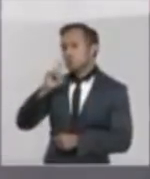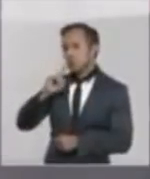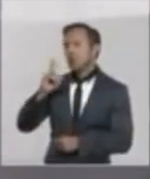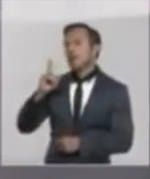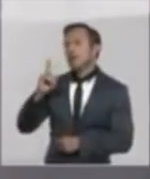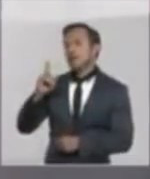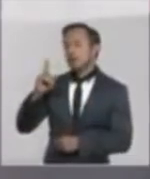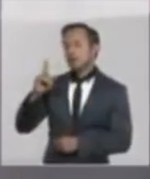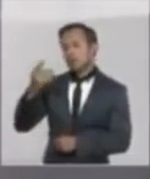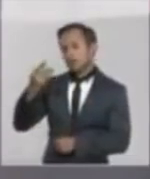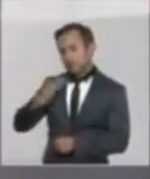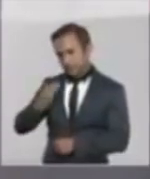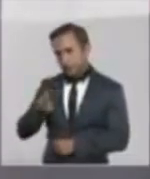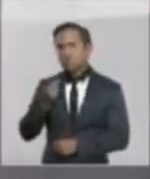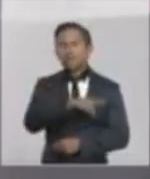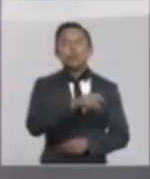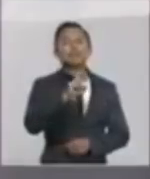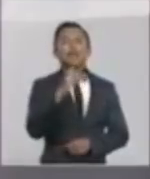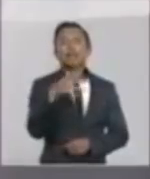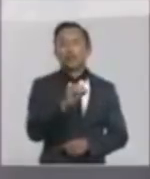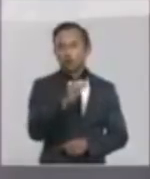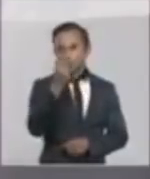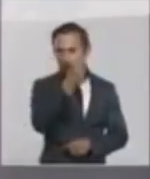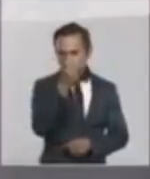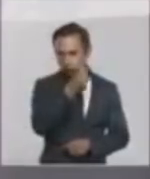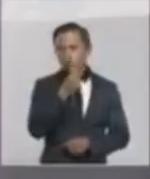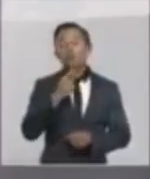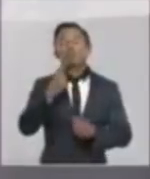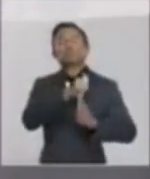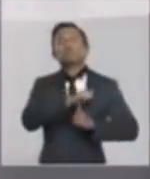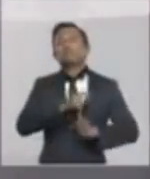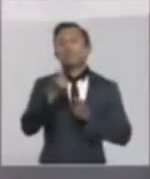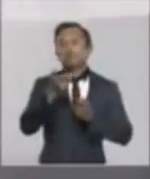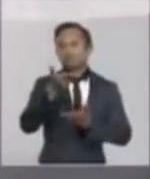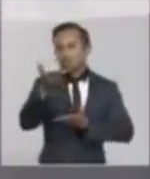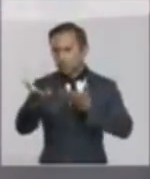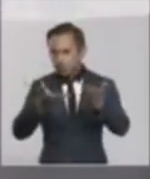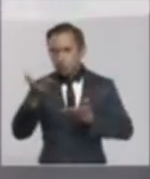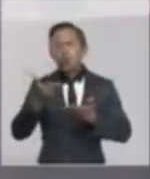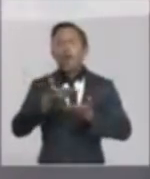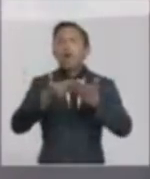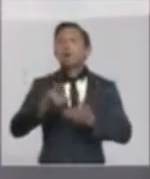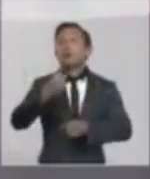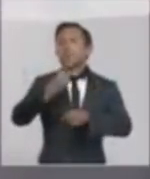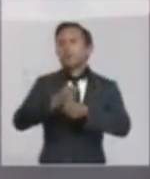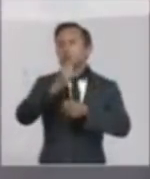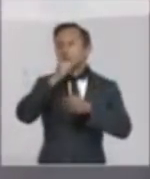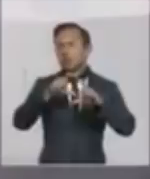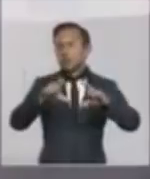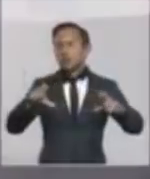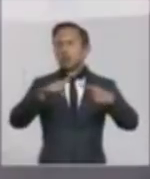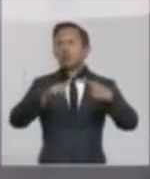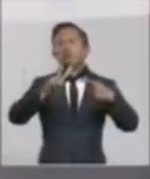van a ser las reglas del primer segmento, del primer bloque sobre seguridad pública y violencia. Adelante.